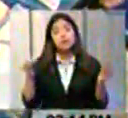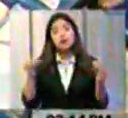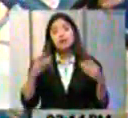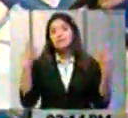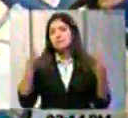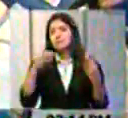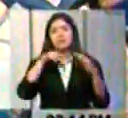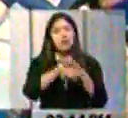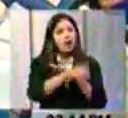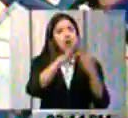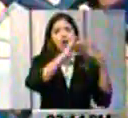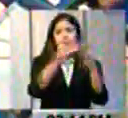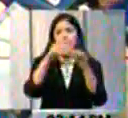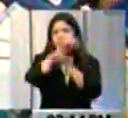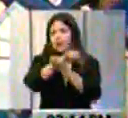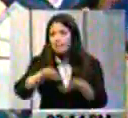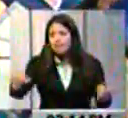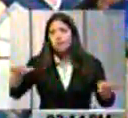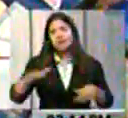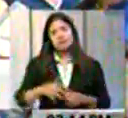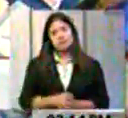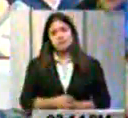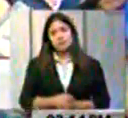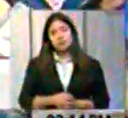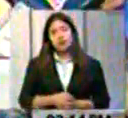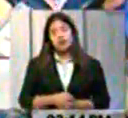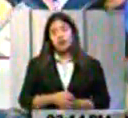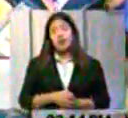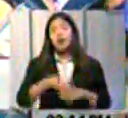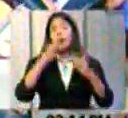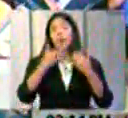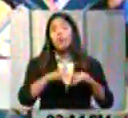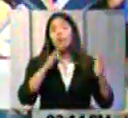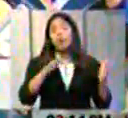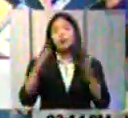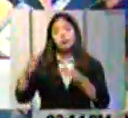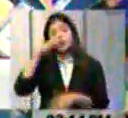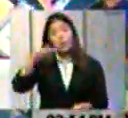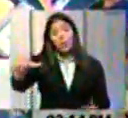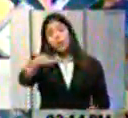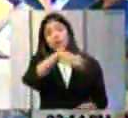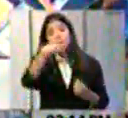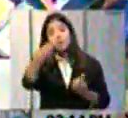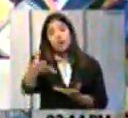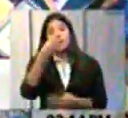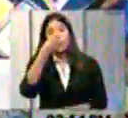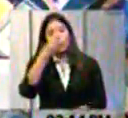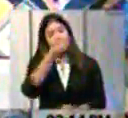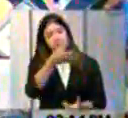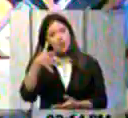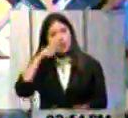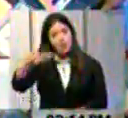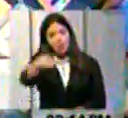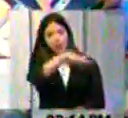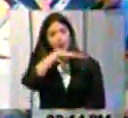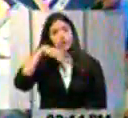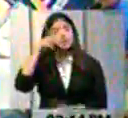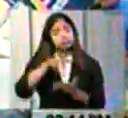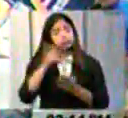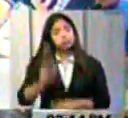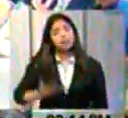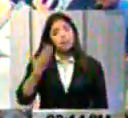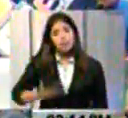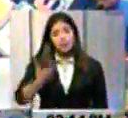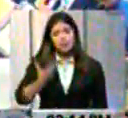las comunidades desplegadas, es la organización popular, bueno, llevándole alimentos al pueblo. Ellas van a cumplir un papel